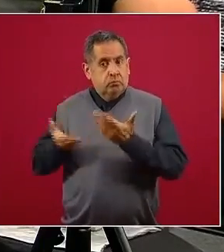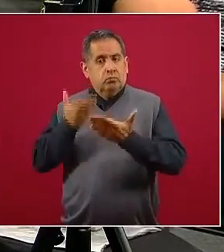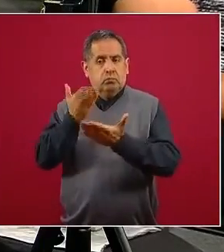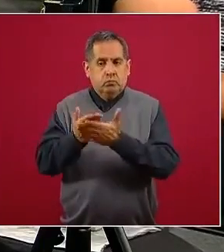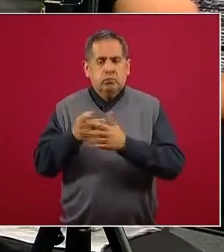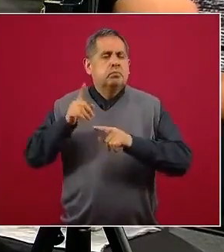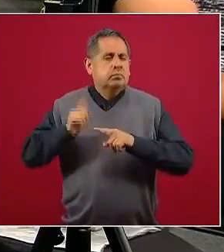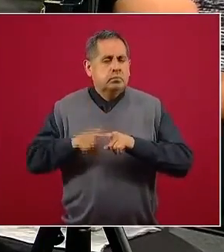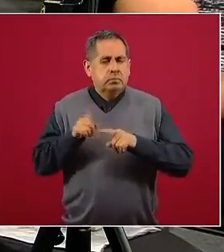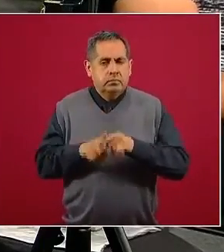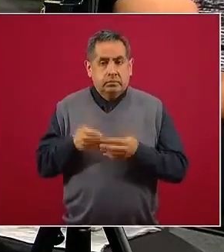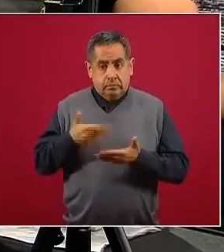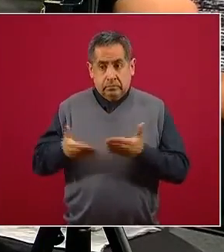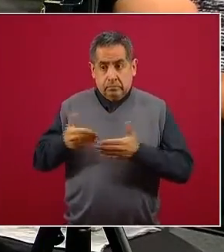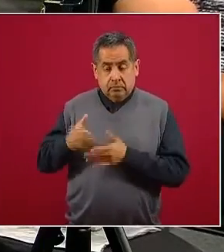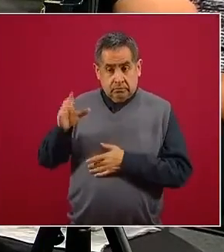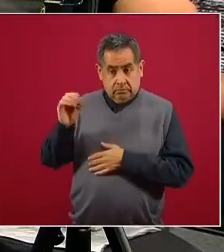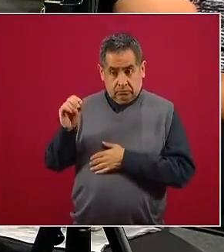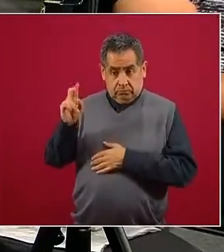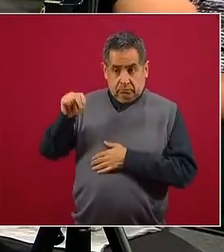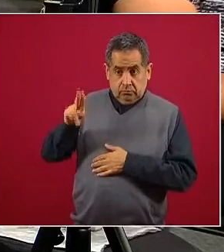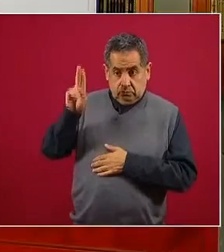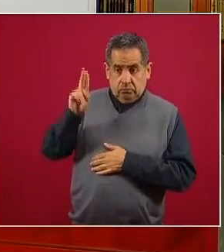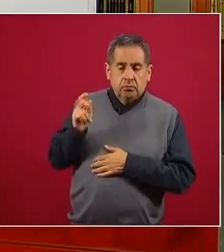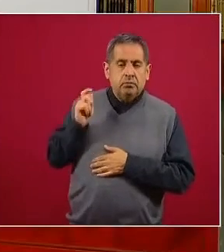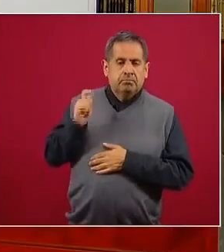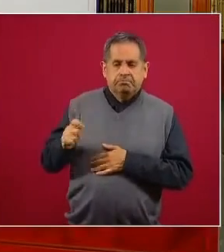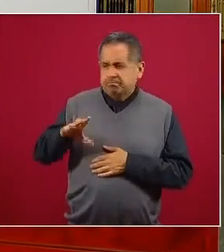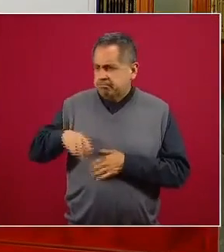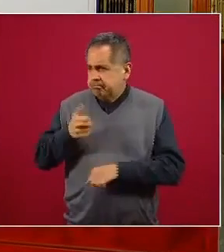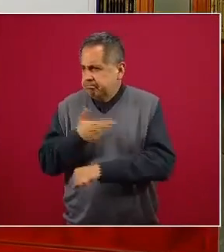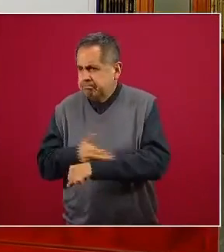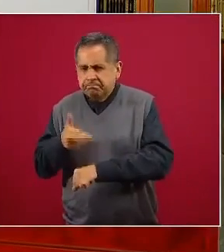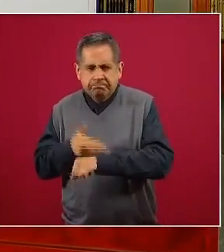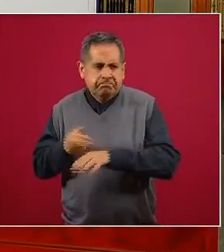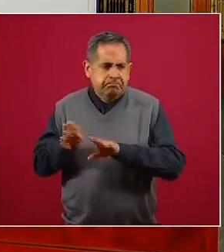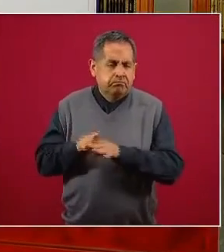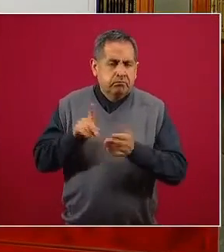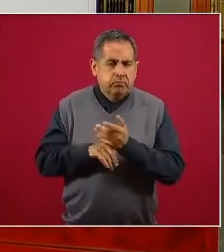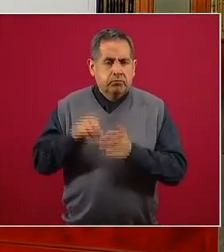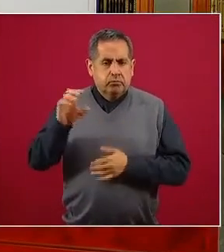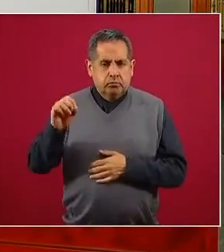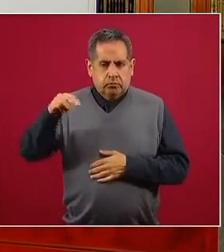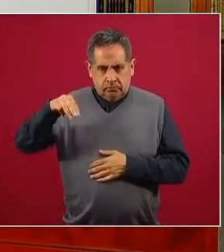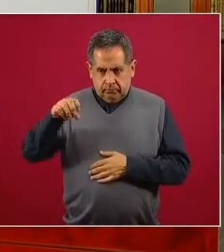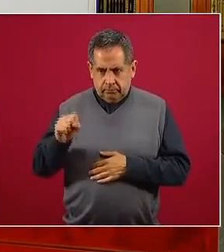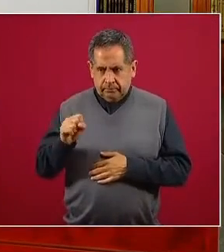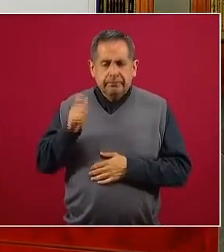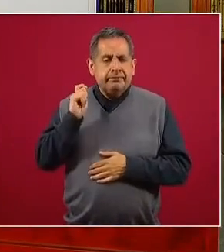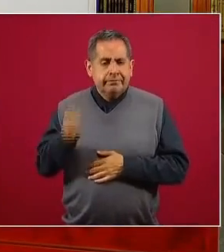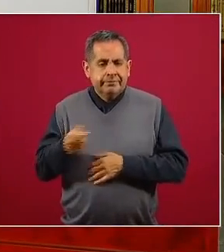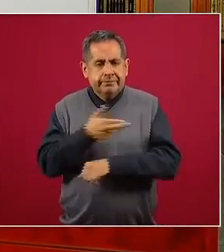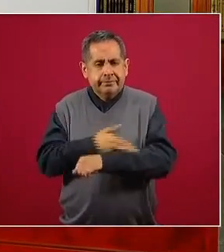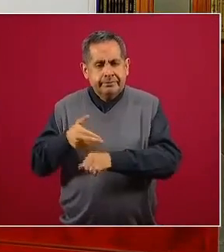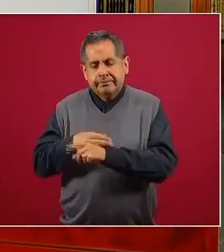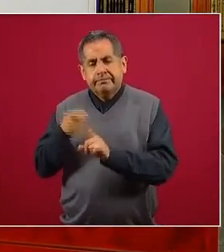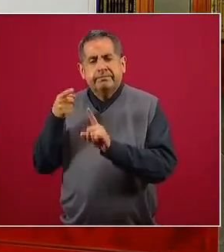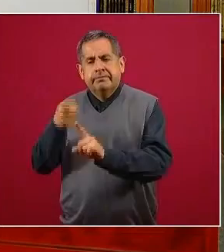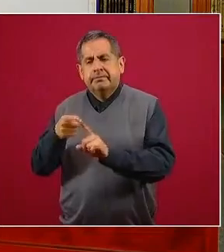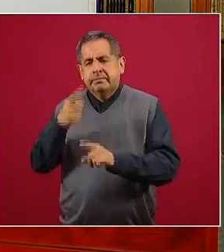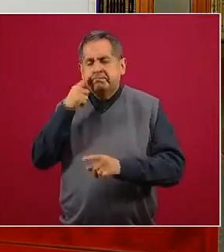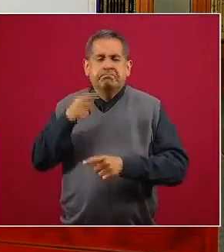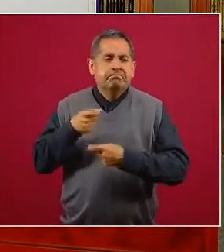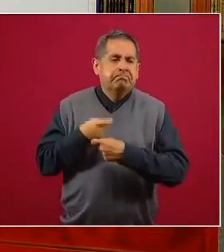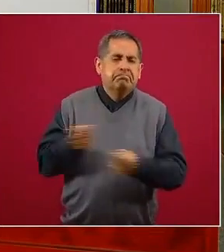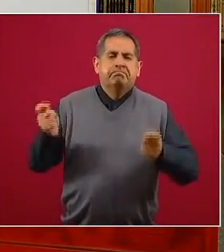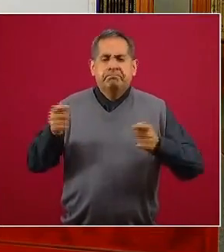y los esfuerzos que hoy hace la Organización de Naciones Unidas a través de la OMS son en el sentido de